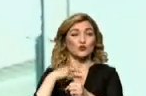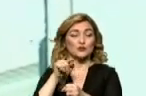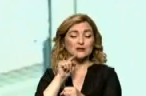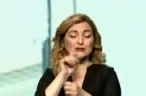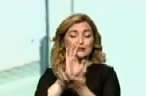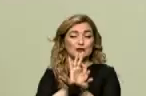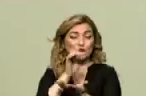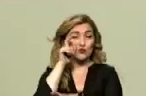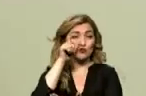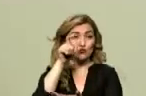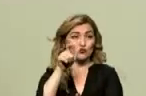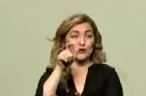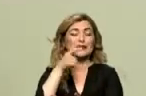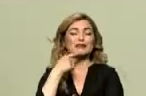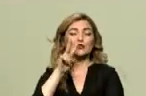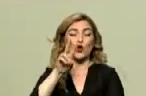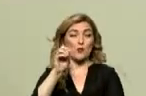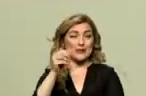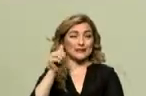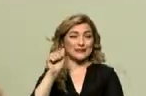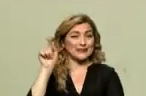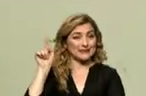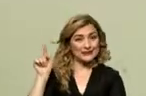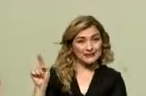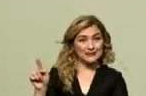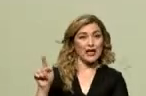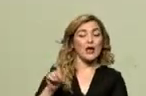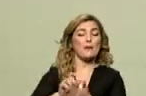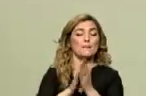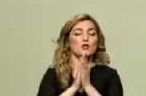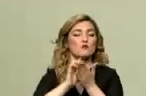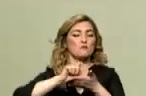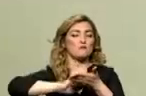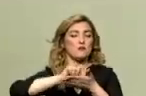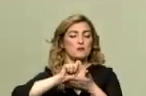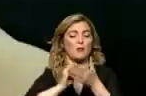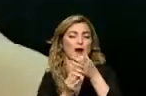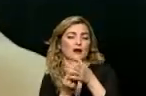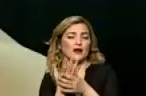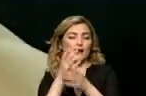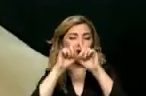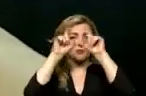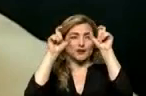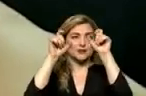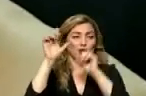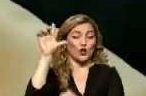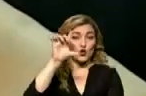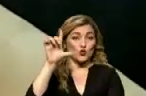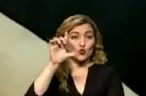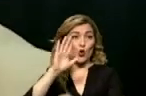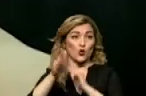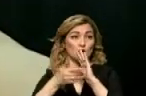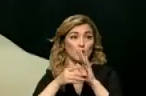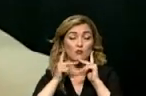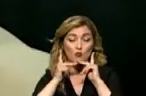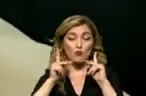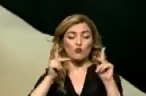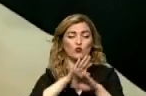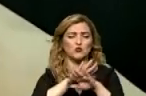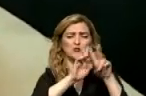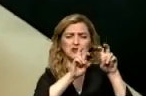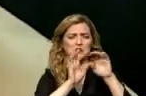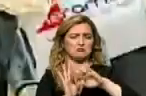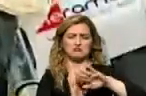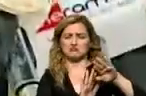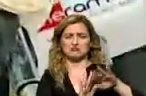que en 2010 Jimmy Salazar le pidió su firma para constituir la empresa. Este lunes Salazar, en una nueva aparición pública, evitó referirse